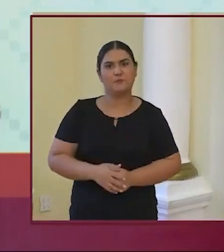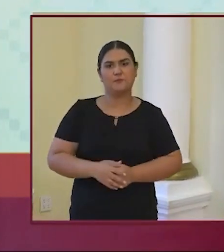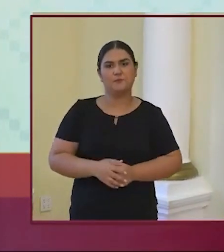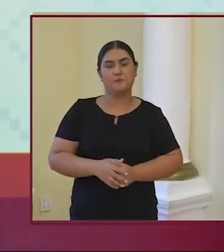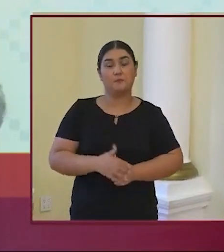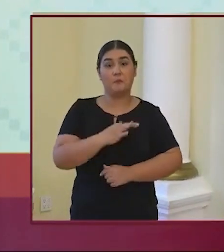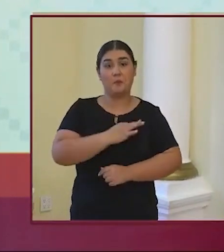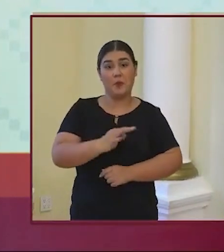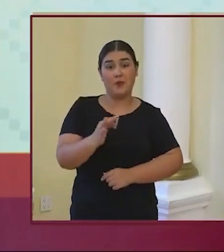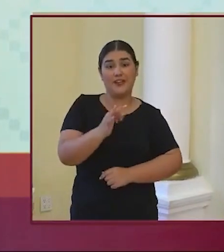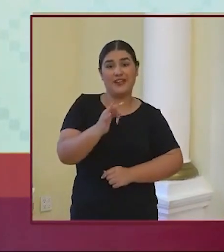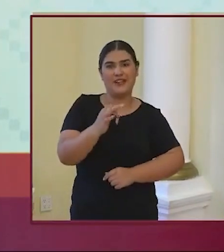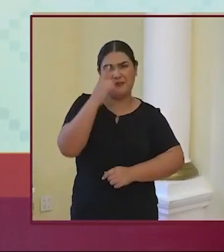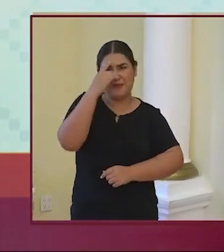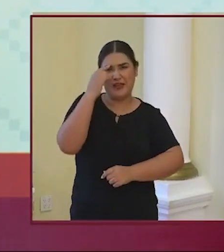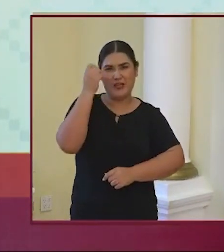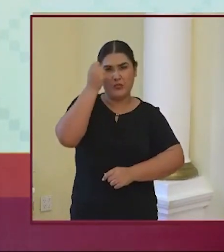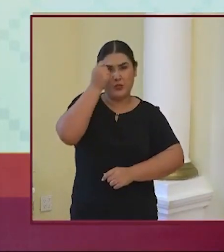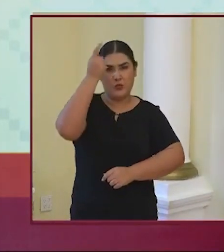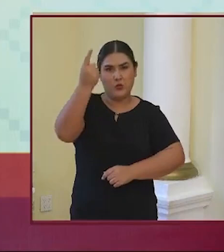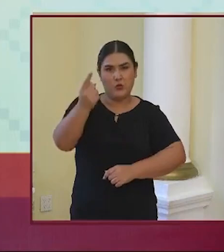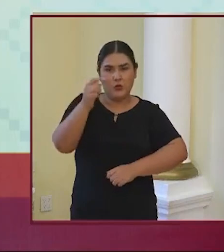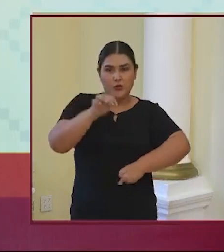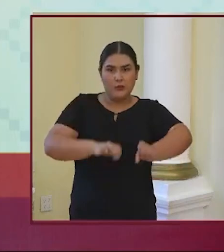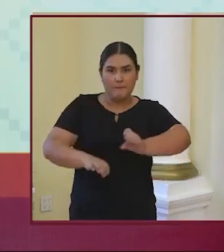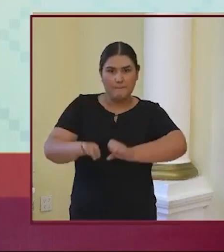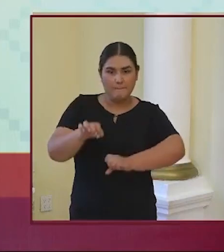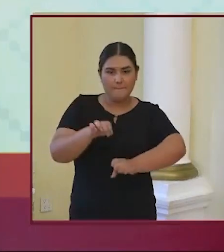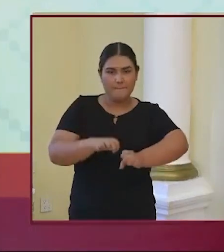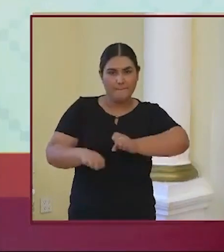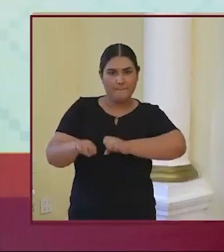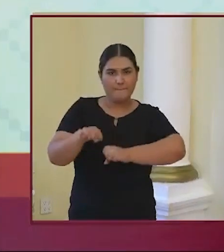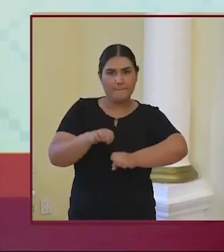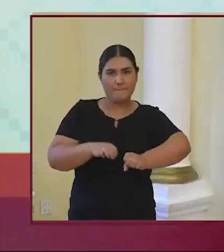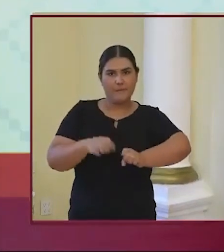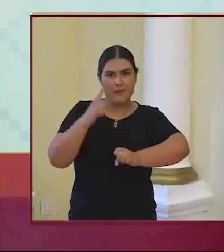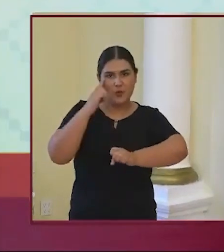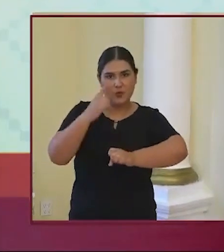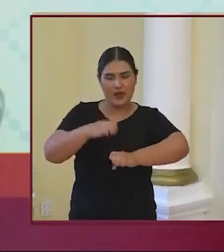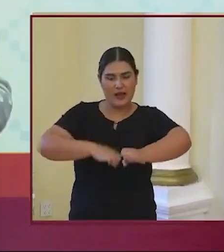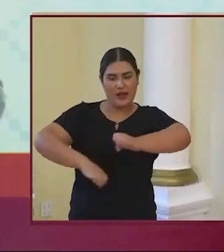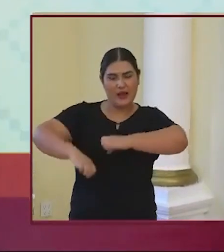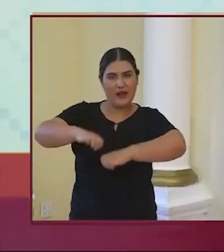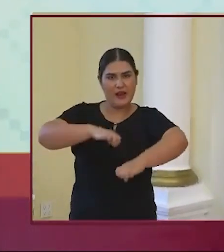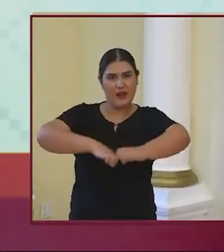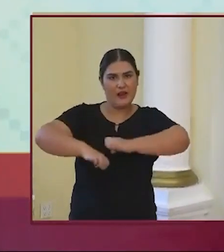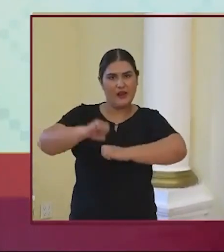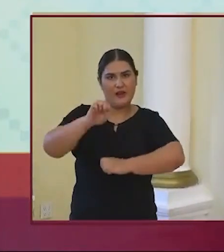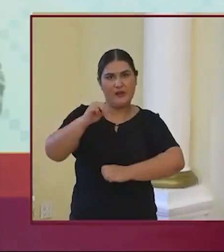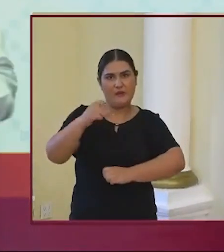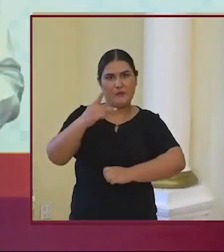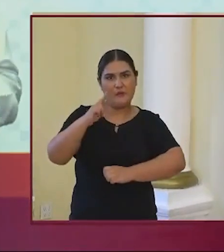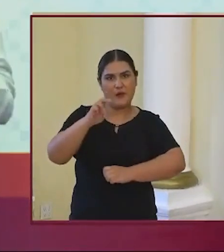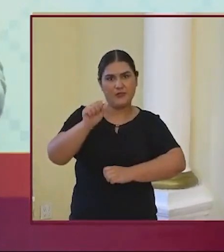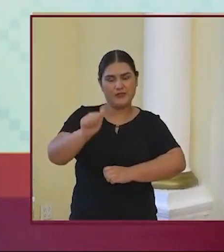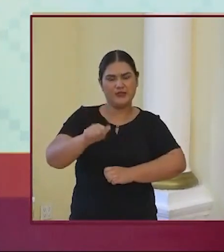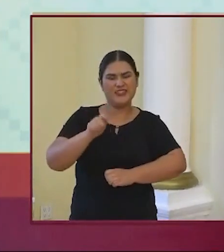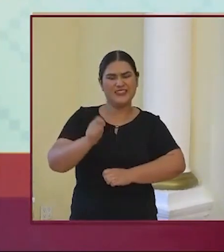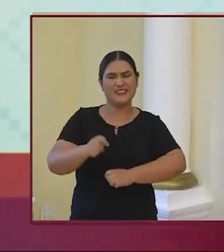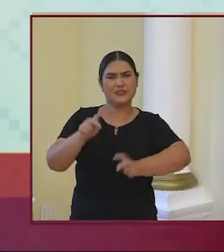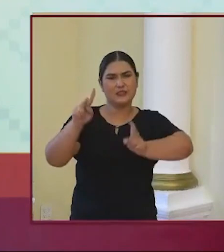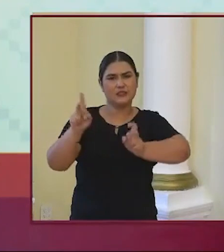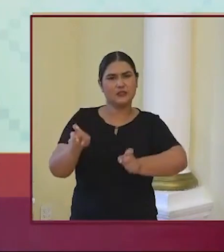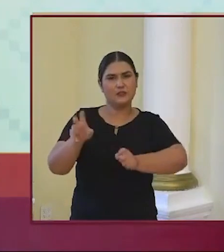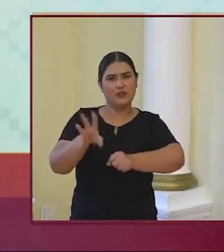ese, en esa reunión, aunque no necesariamente es, es un tema de energía, pero